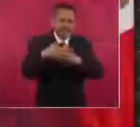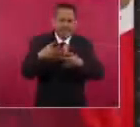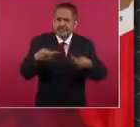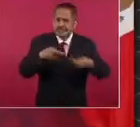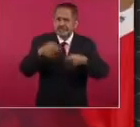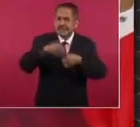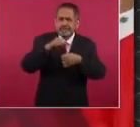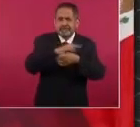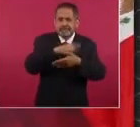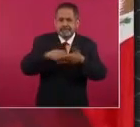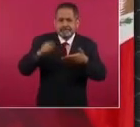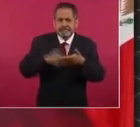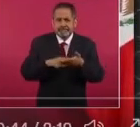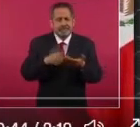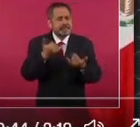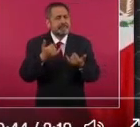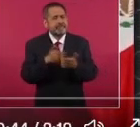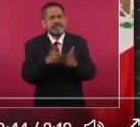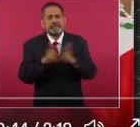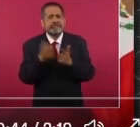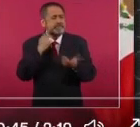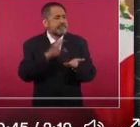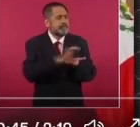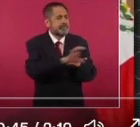y para los partidos políticos